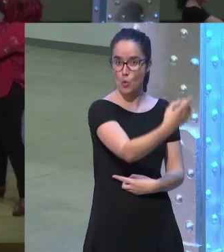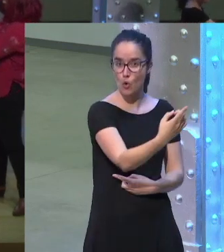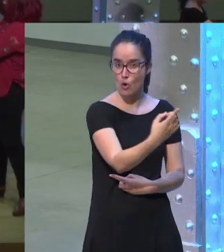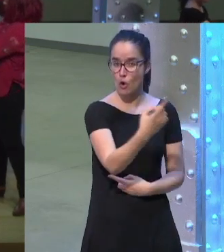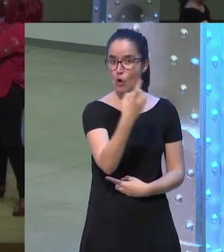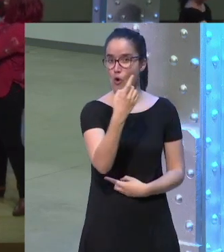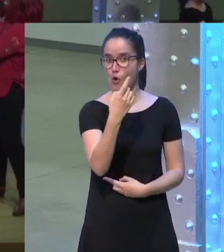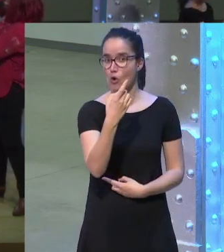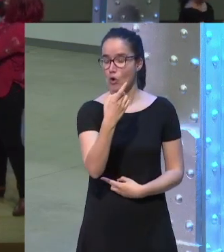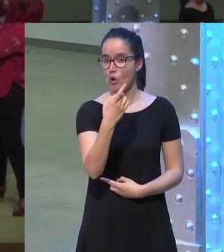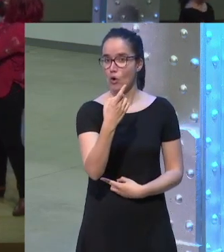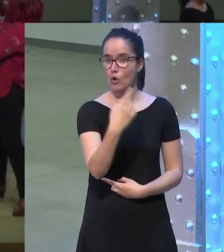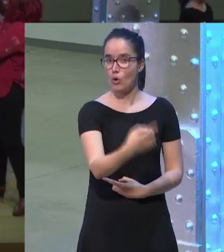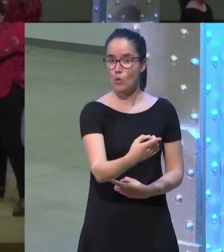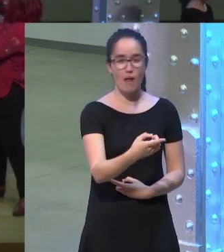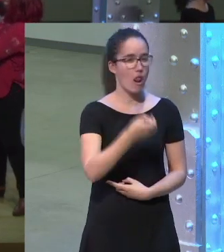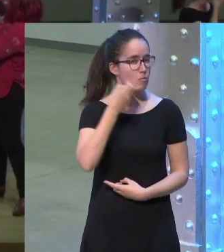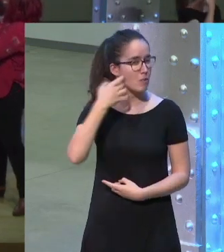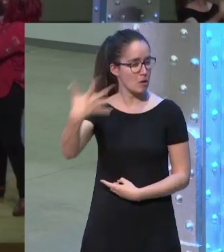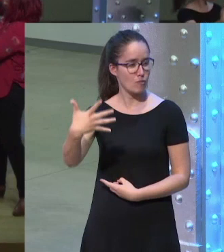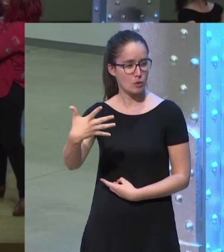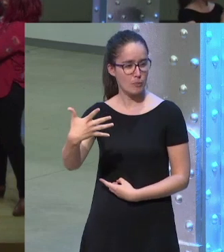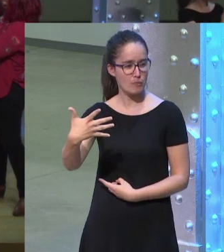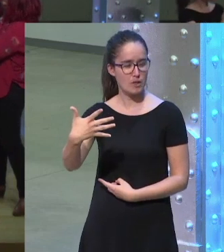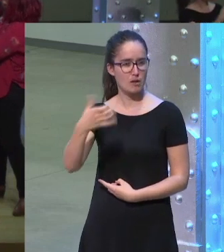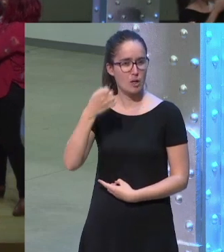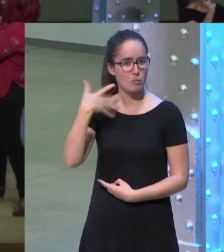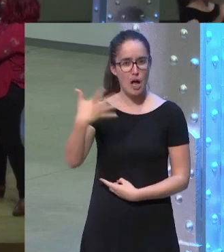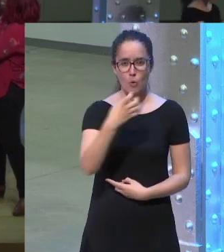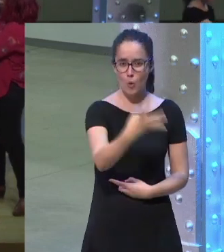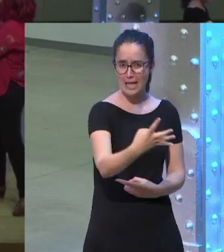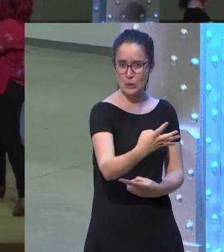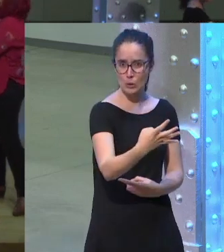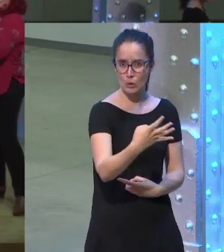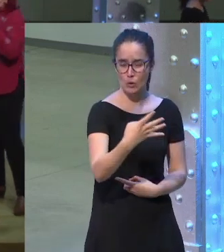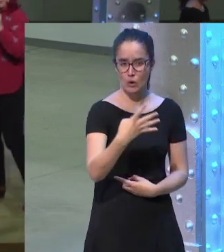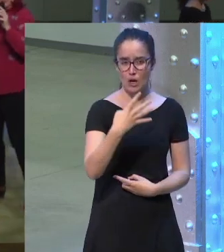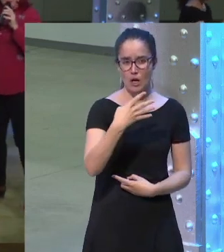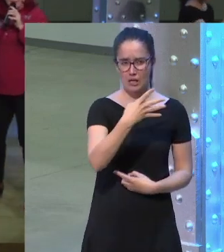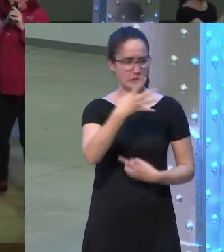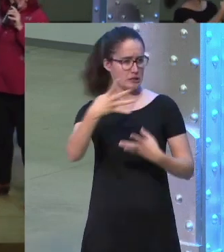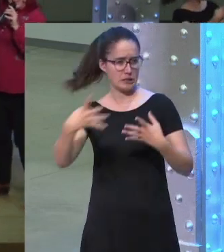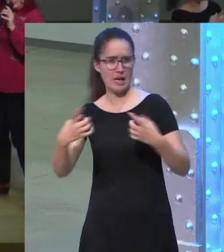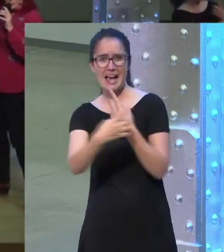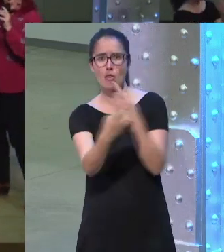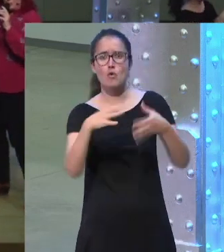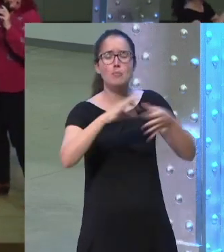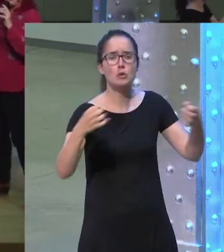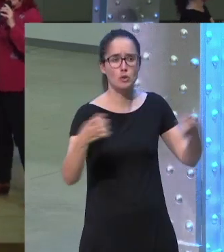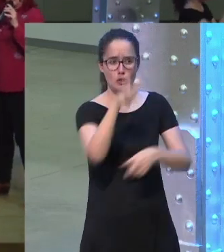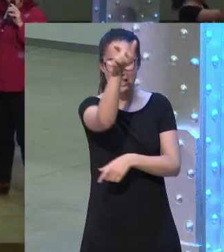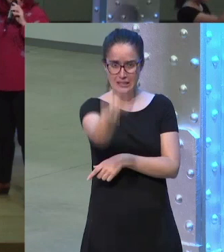una amiga, Sue, que es la súper popular, pues tiene super 4, no tiene 4, Alice tiene 4 y así sucesivamente. En la